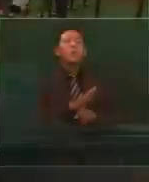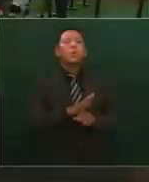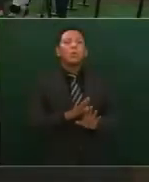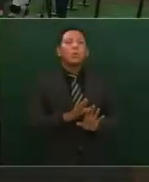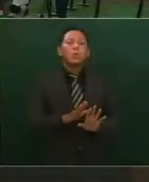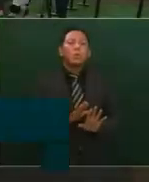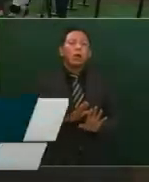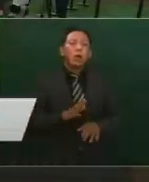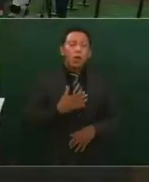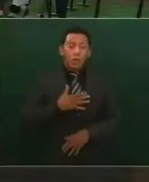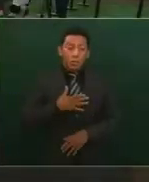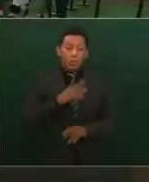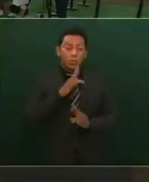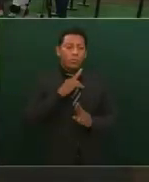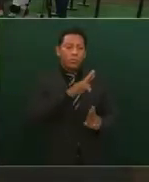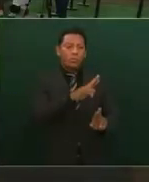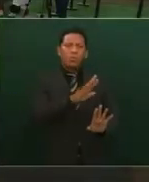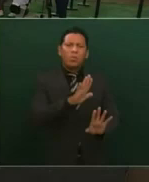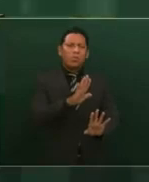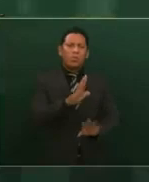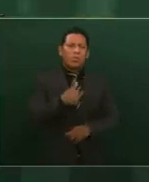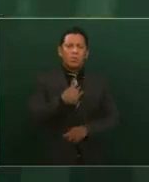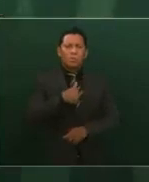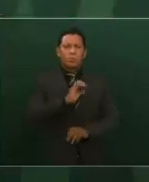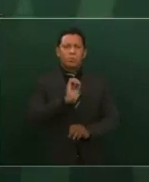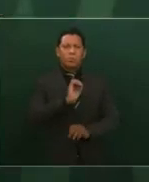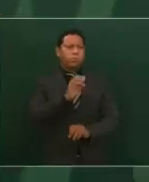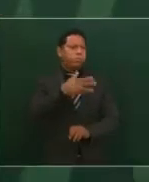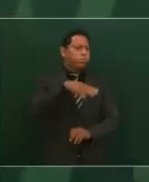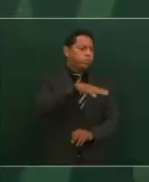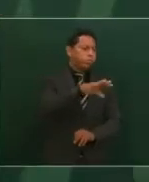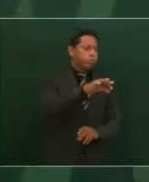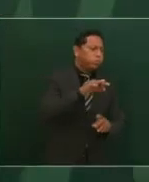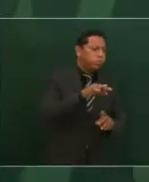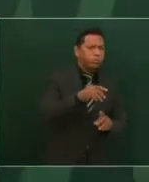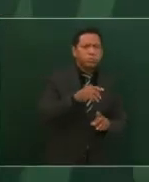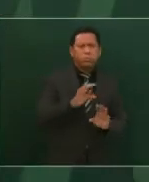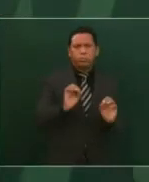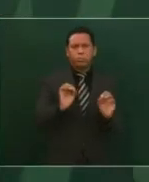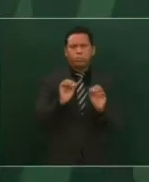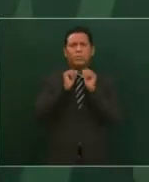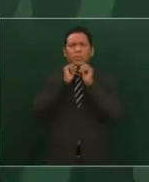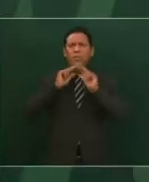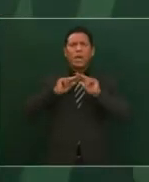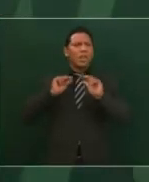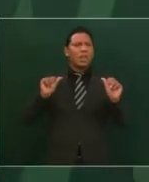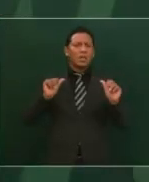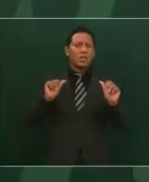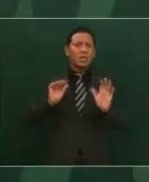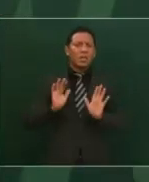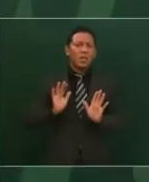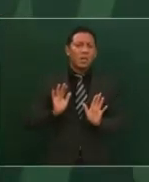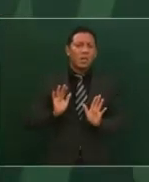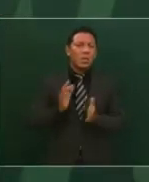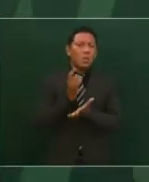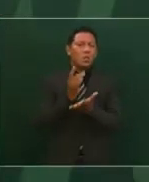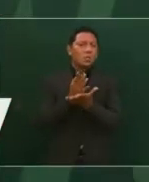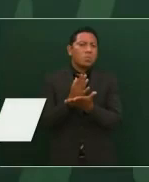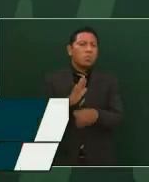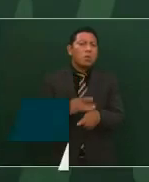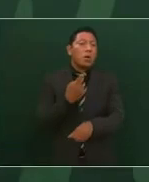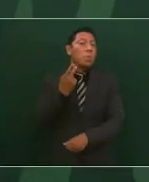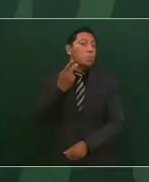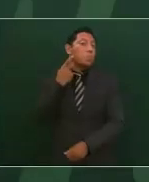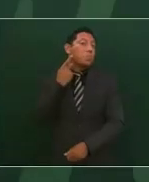vinculado a proceso por supuesto enriquecimiento ilícito y acusara persecución política por parte del gobierno federal.